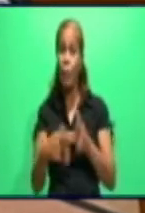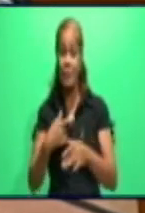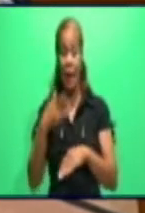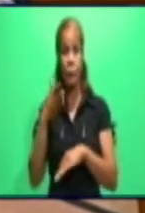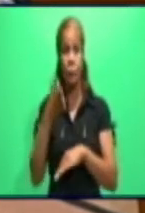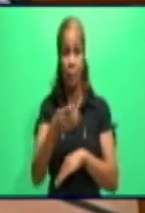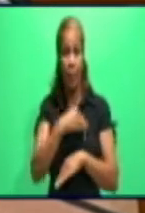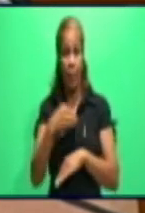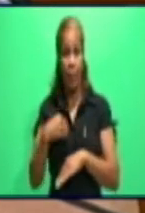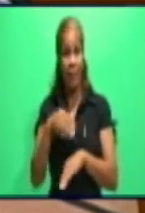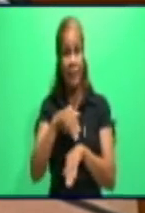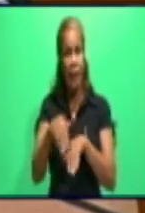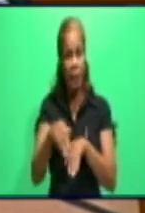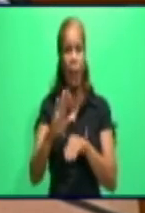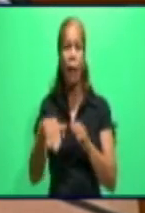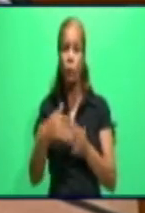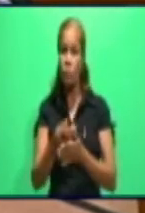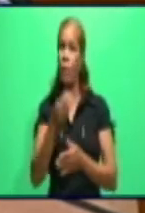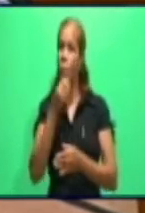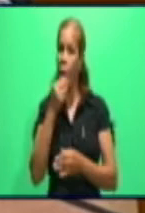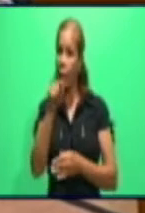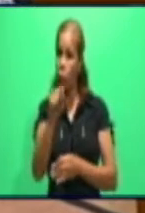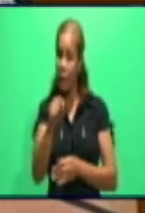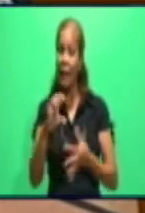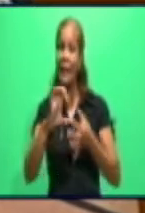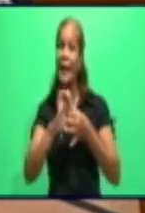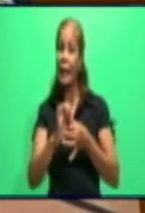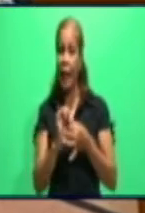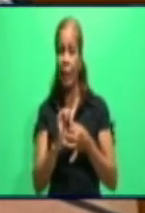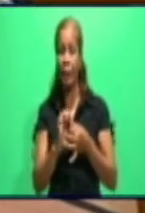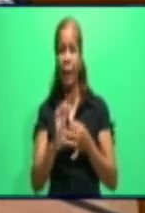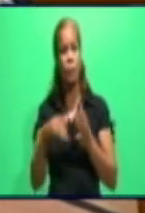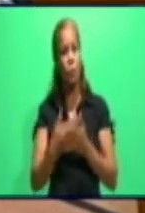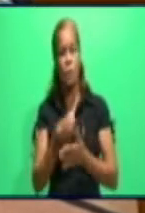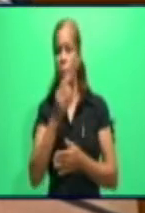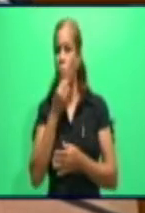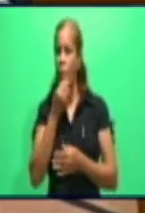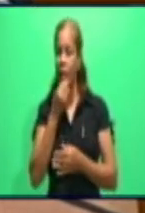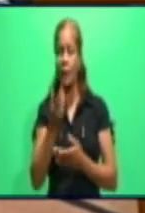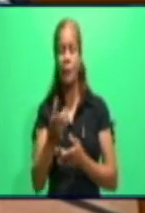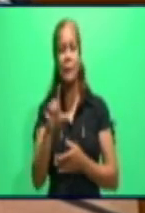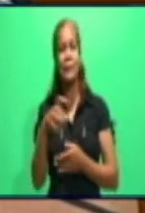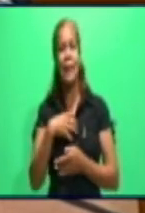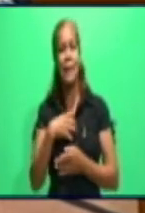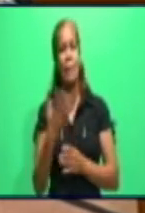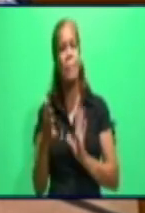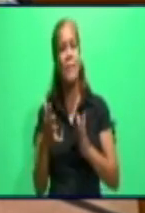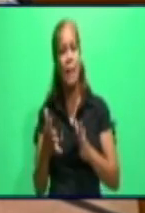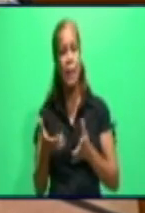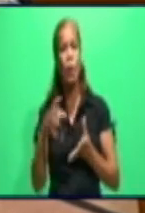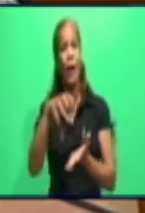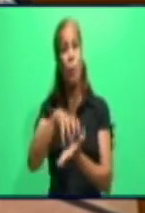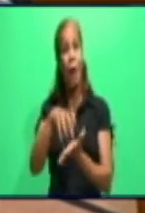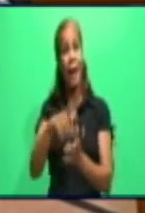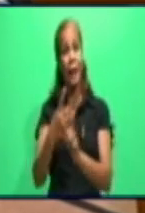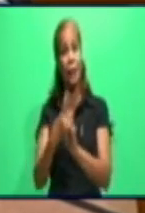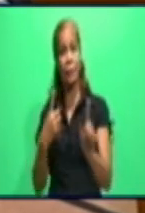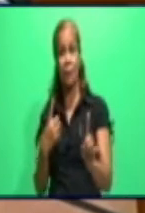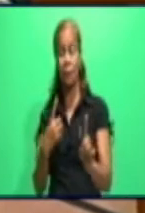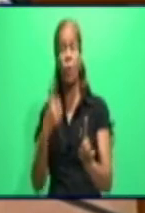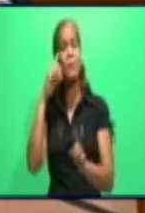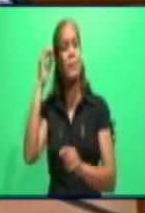entonces no podemos tenerle miedo al al al confinamiento en un centro de aislamiento por muy difíciles que sean